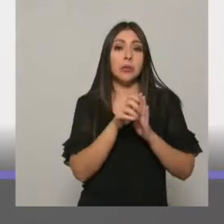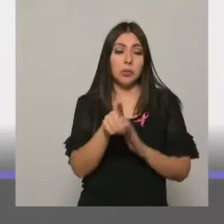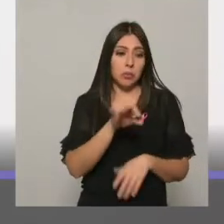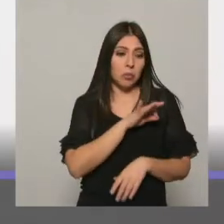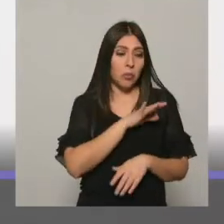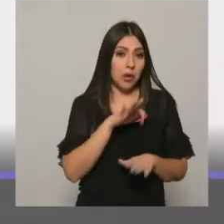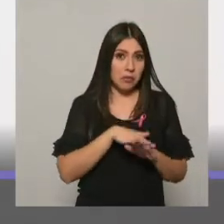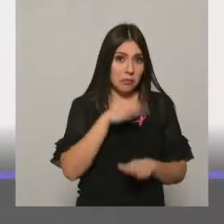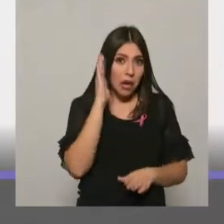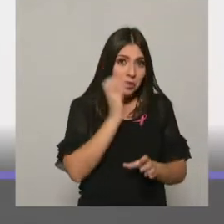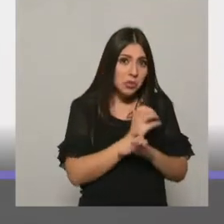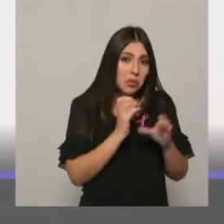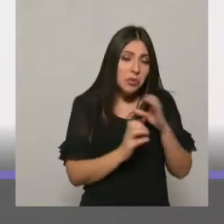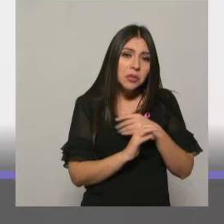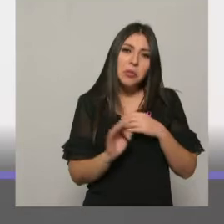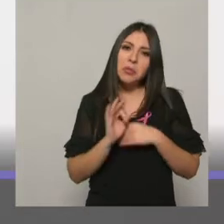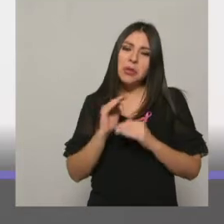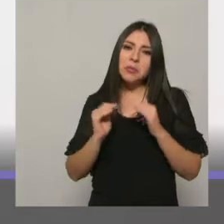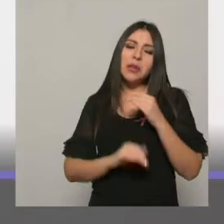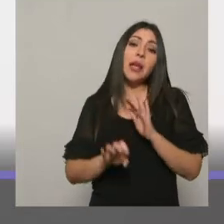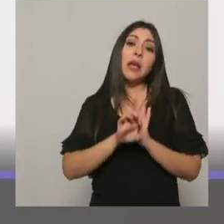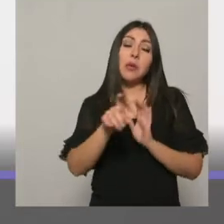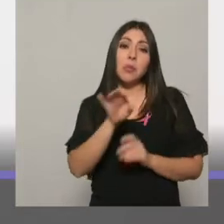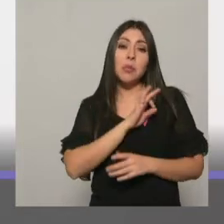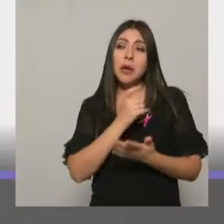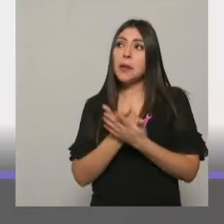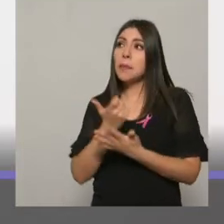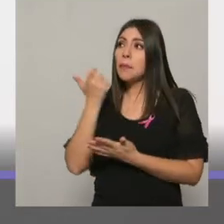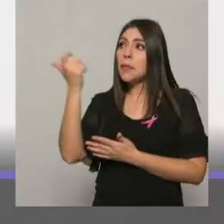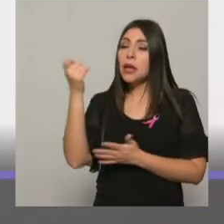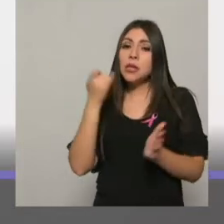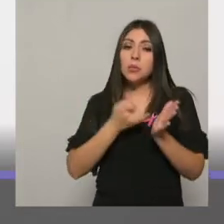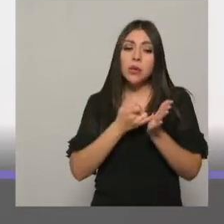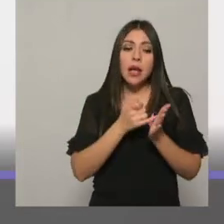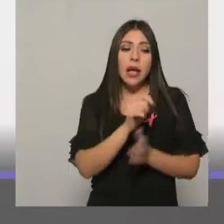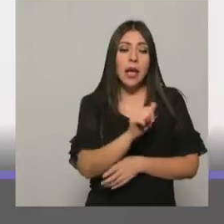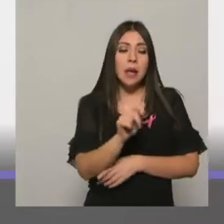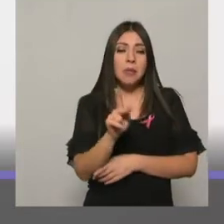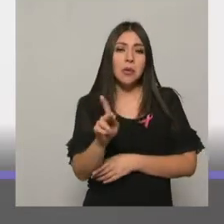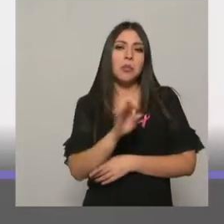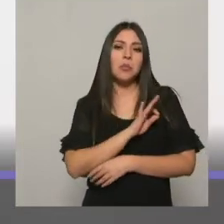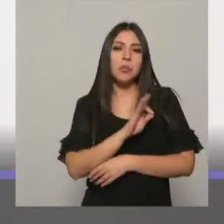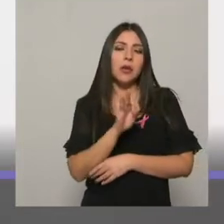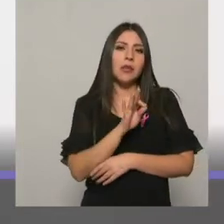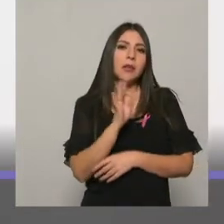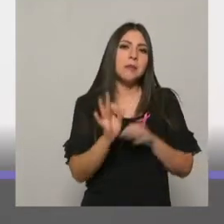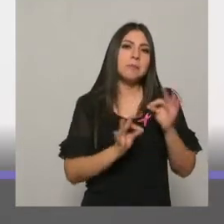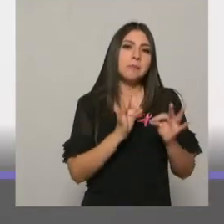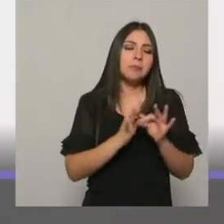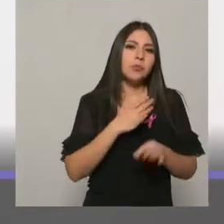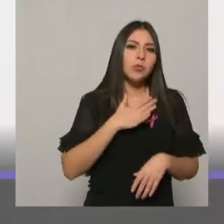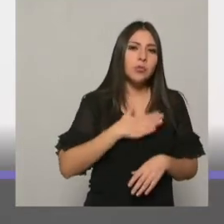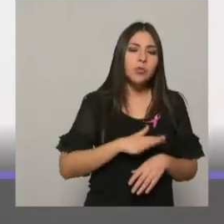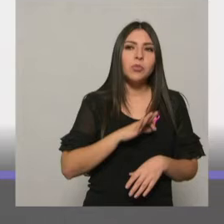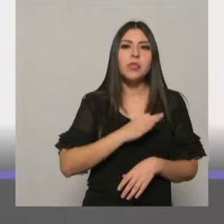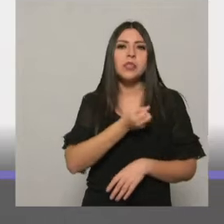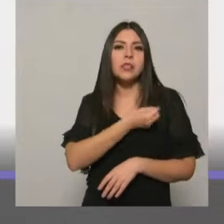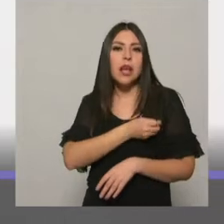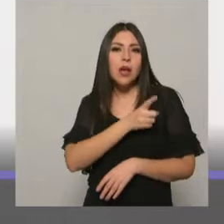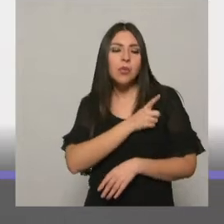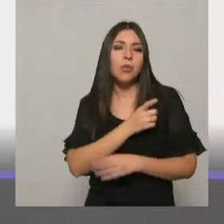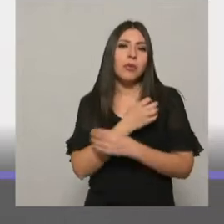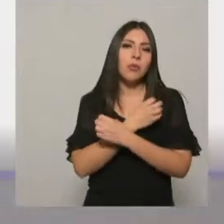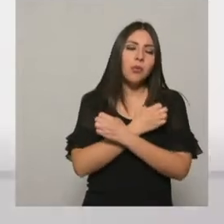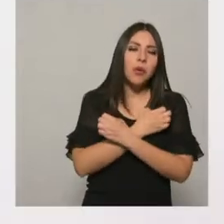en cualquier país. Entonces, si se puede pagar impuestos con plataformas y aplicaciones, pues se puede dar justicia, se puede dar salud, se puede dar